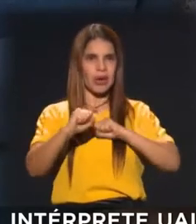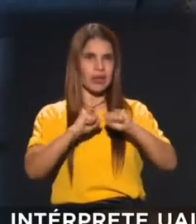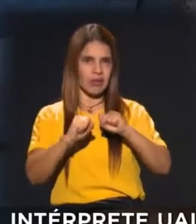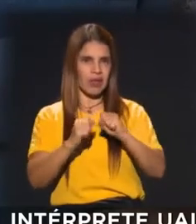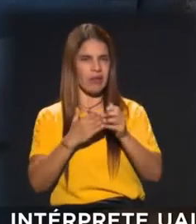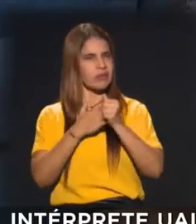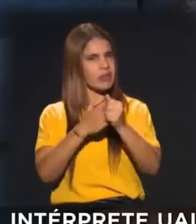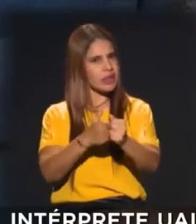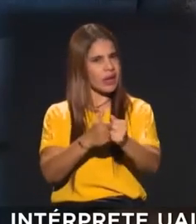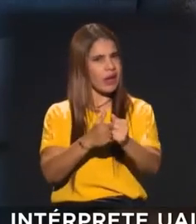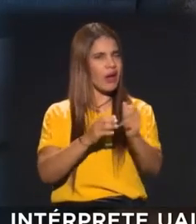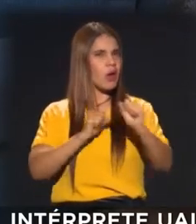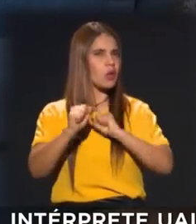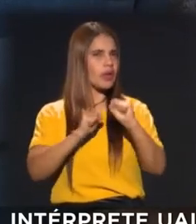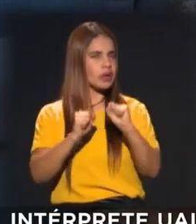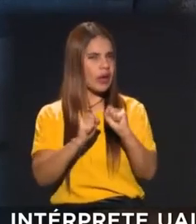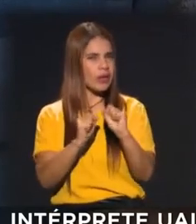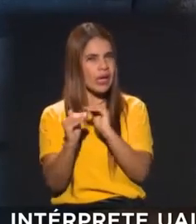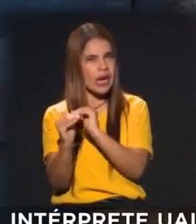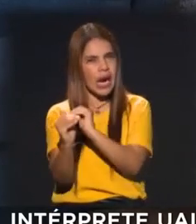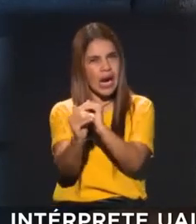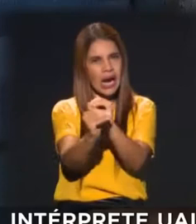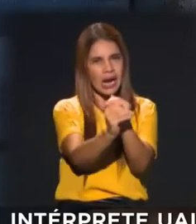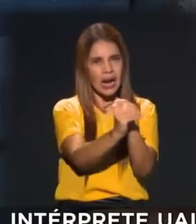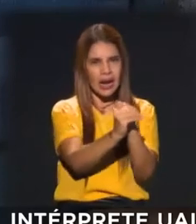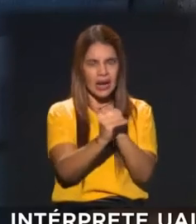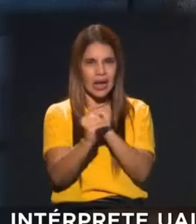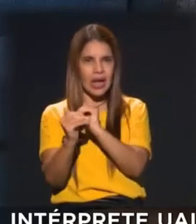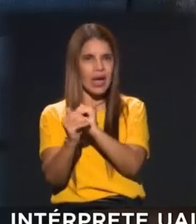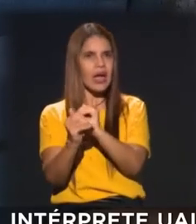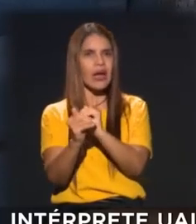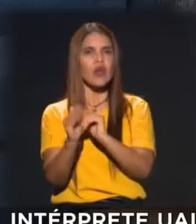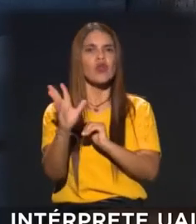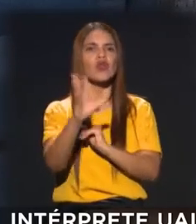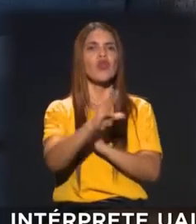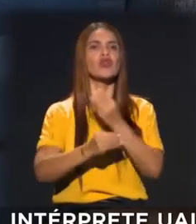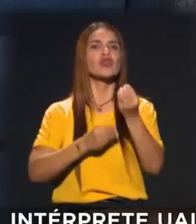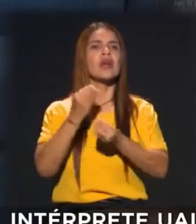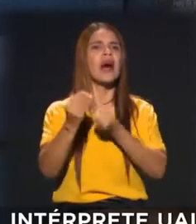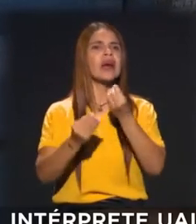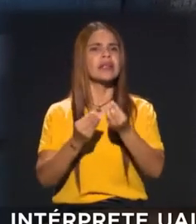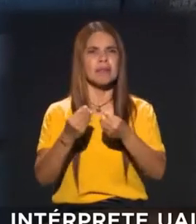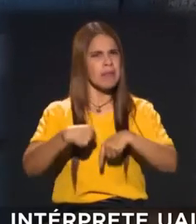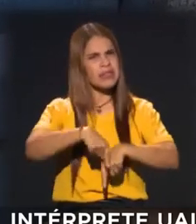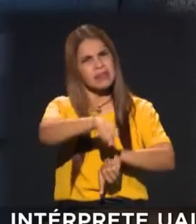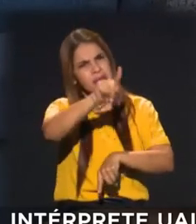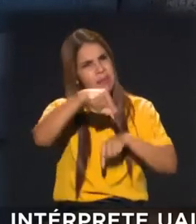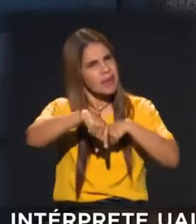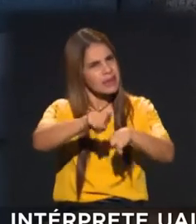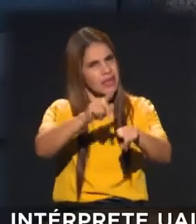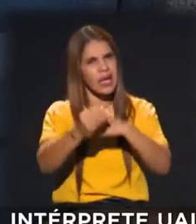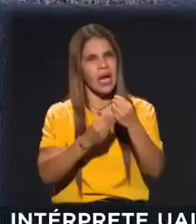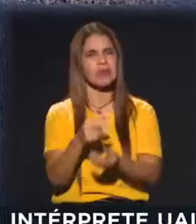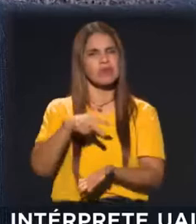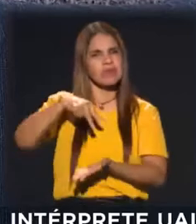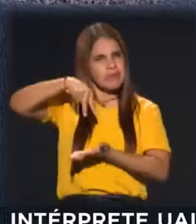eso, para que sea una actividad estandarizada, pongo a todo el mundo a que haga algo como si fueran obreros de la educación? Me